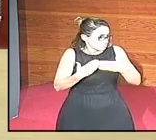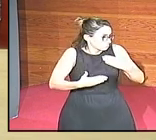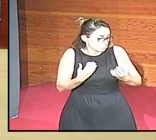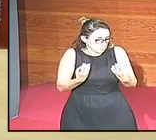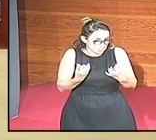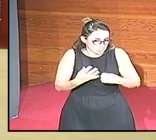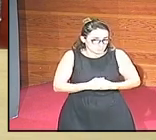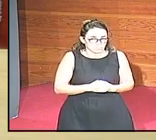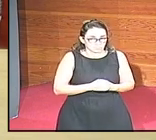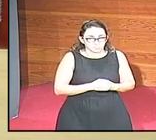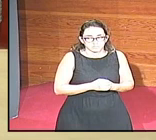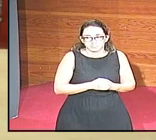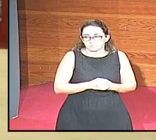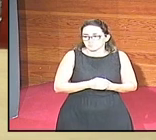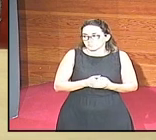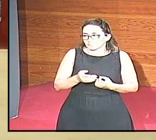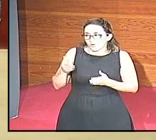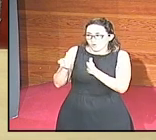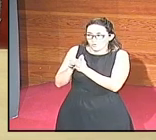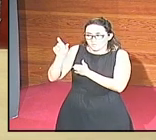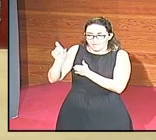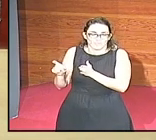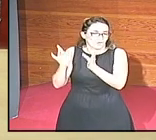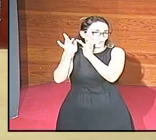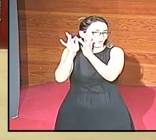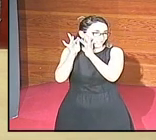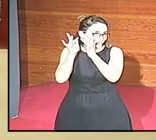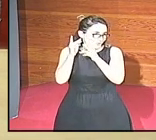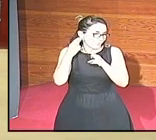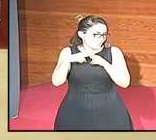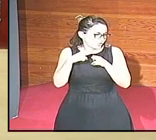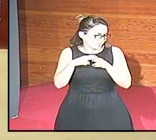Ya lo tiene contactos en muy altas esferas y cuando nos tocan los cojones llamamos a ministros.